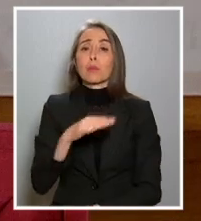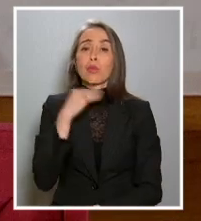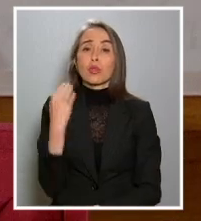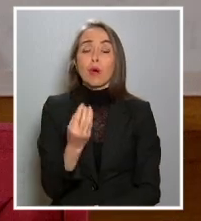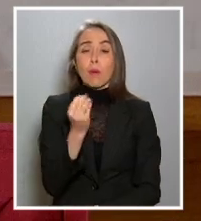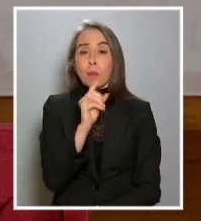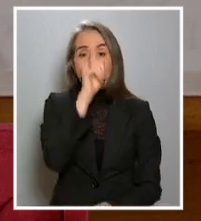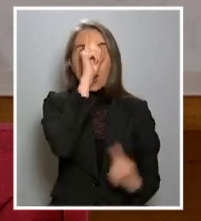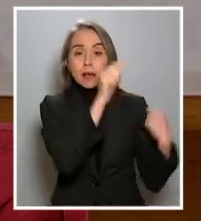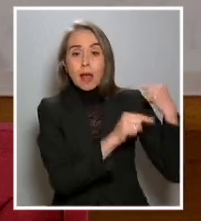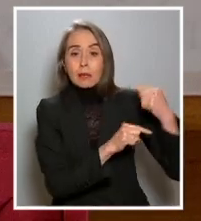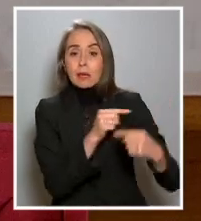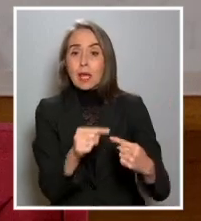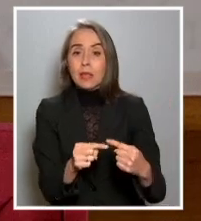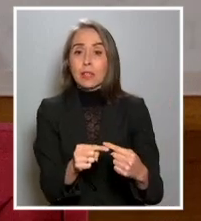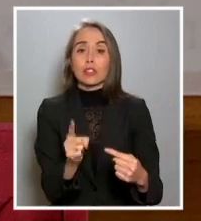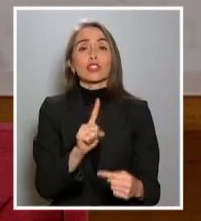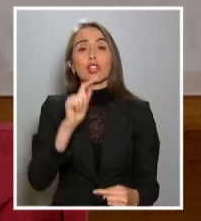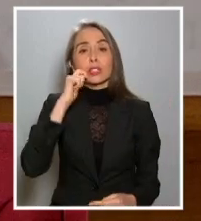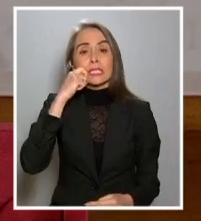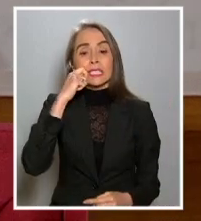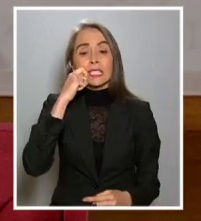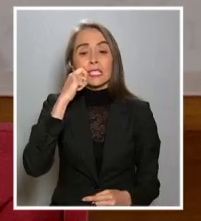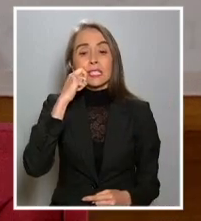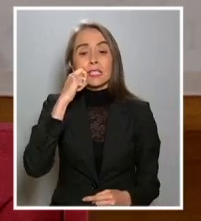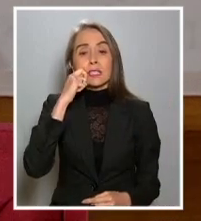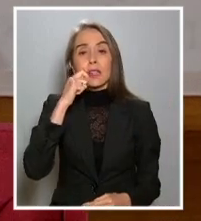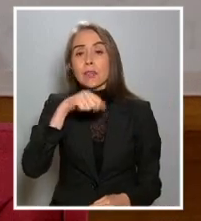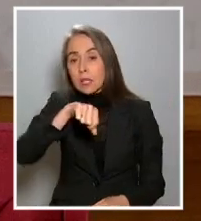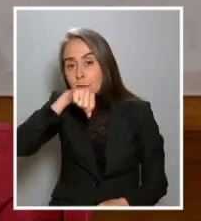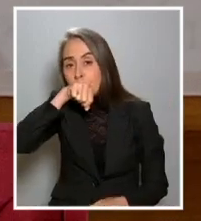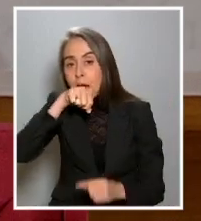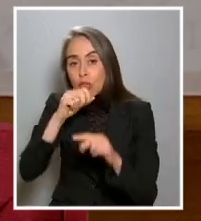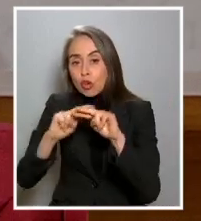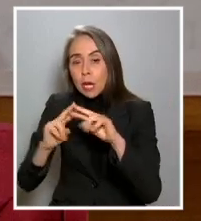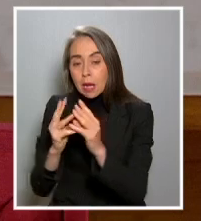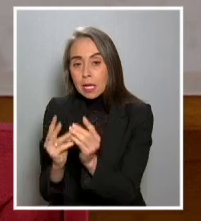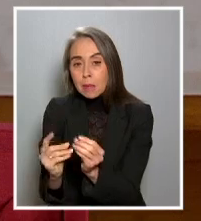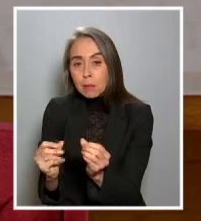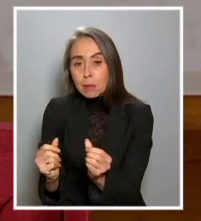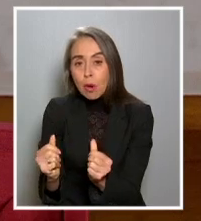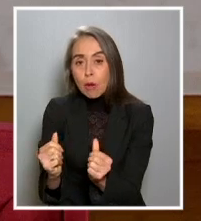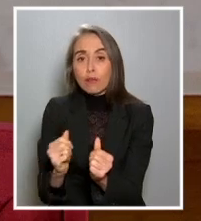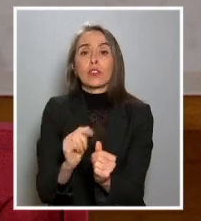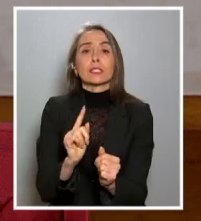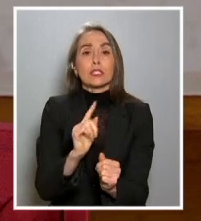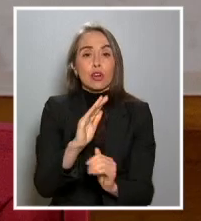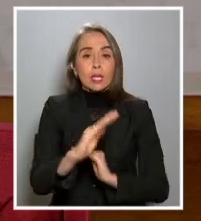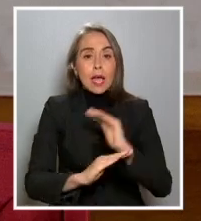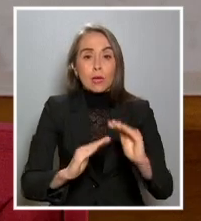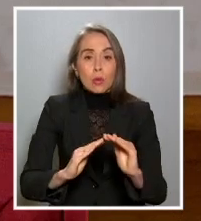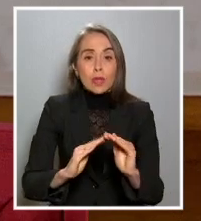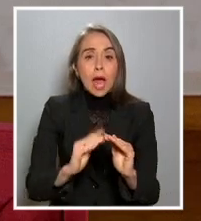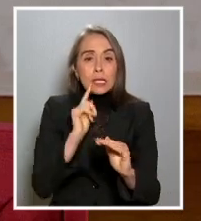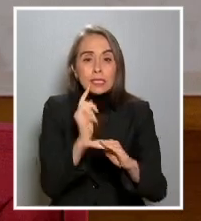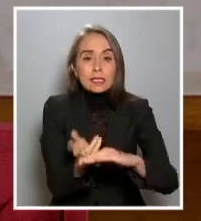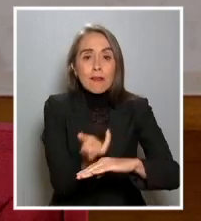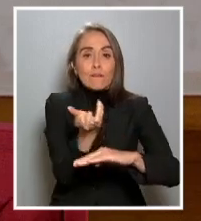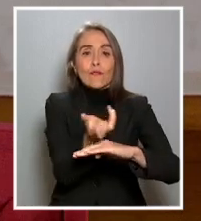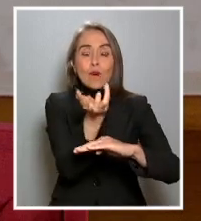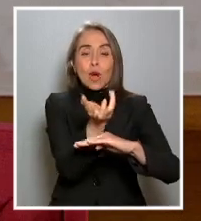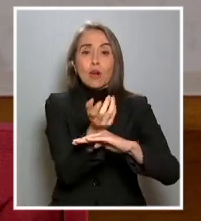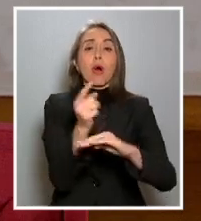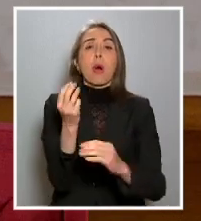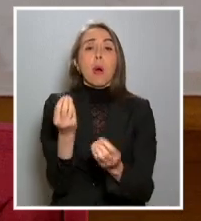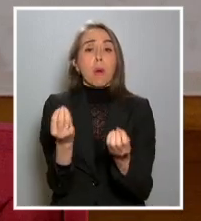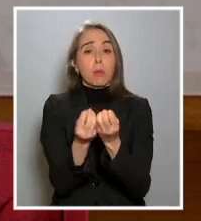buena tradición no consiste en la adoración de las cenizas, sino en la preservación del fuego. Muchos lo